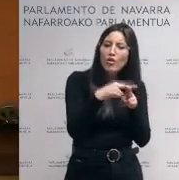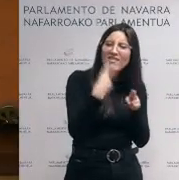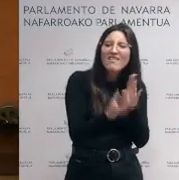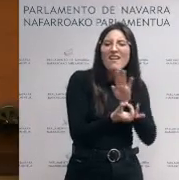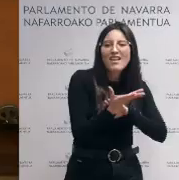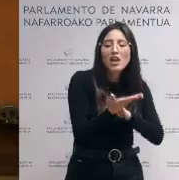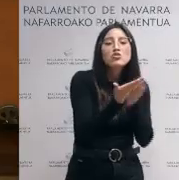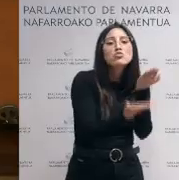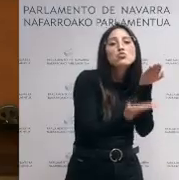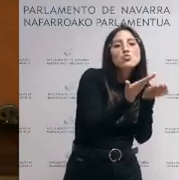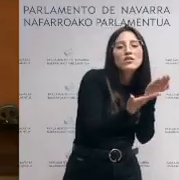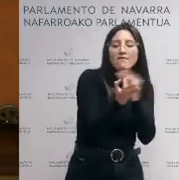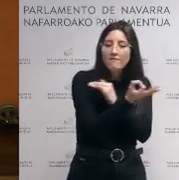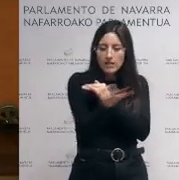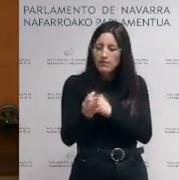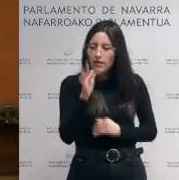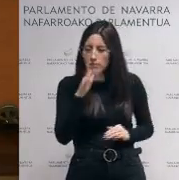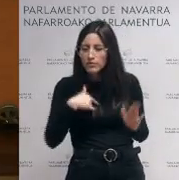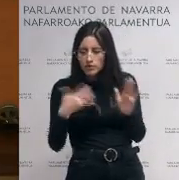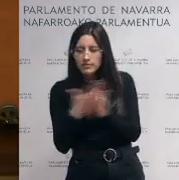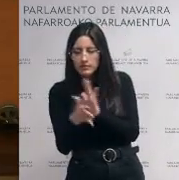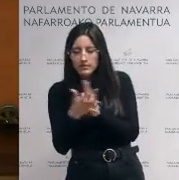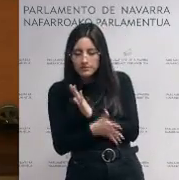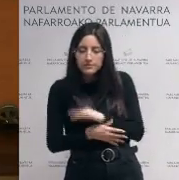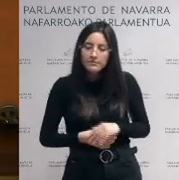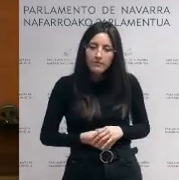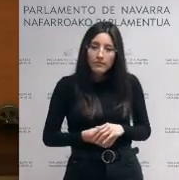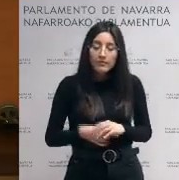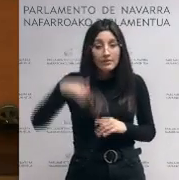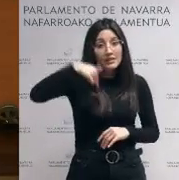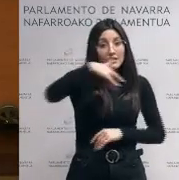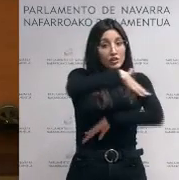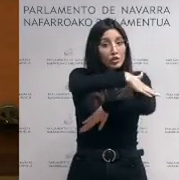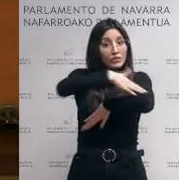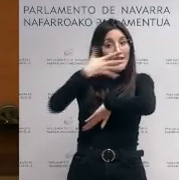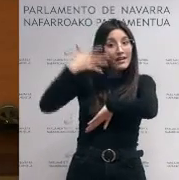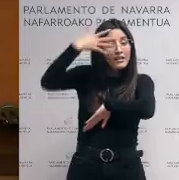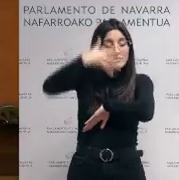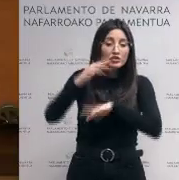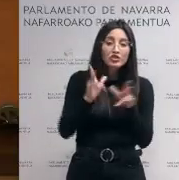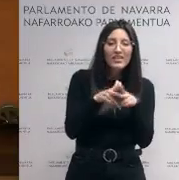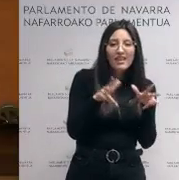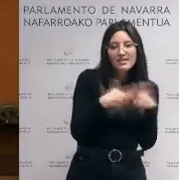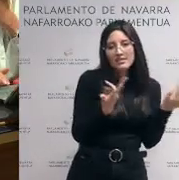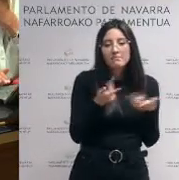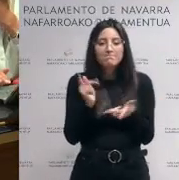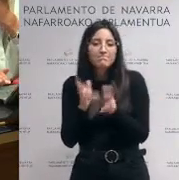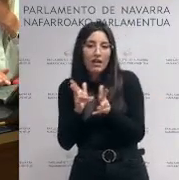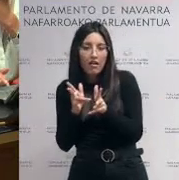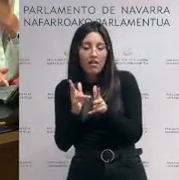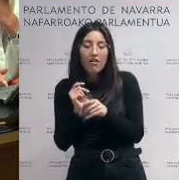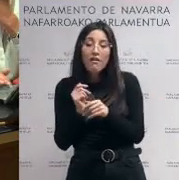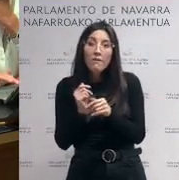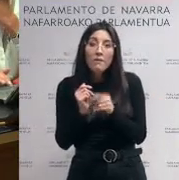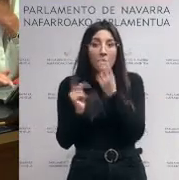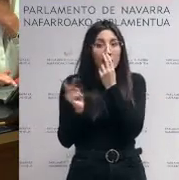y eficientes. Se lo voy a explicar. Y mire, este gobierno socialista abertzale no hace políticas